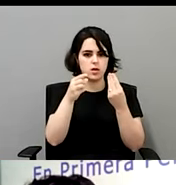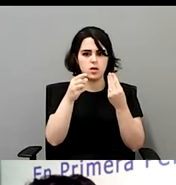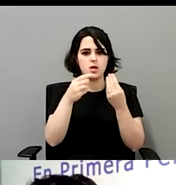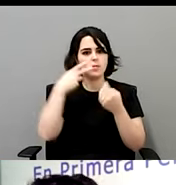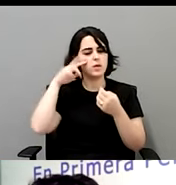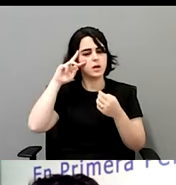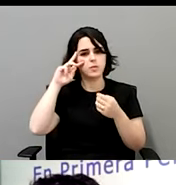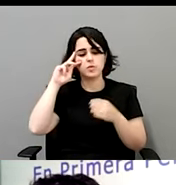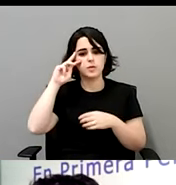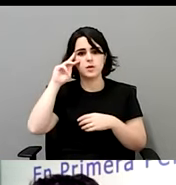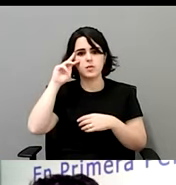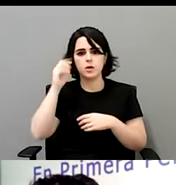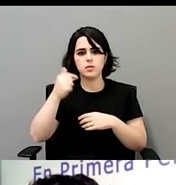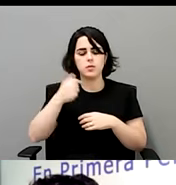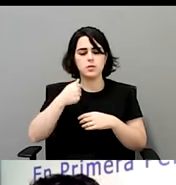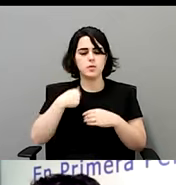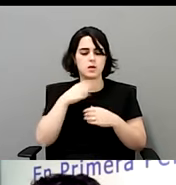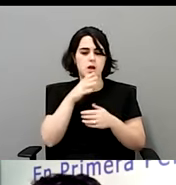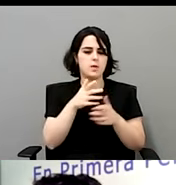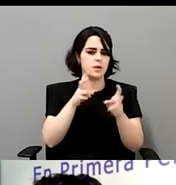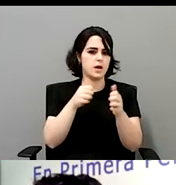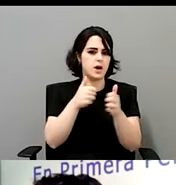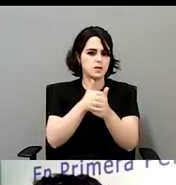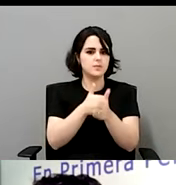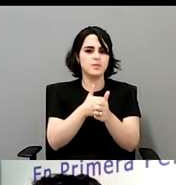experiencia con la asistencia personal